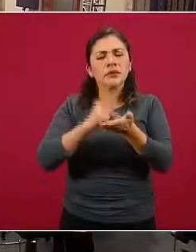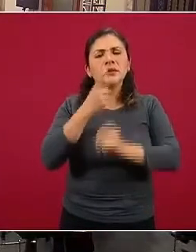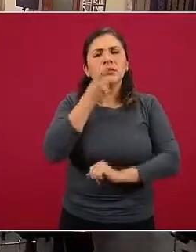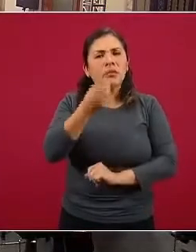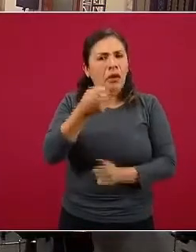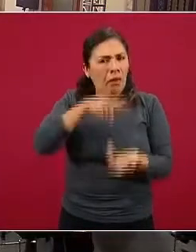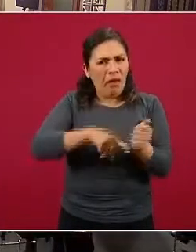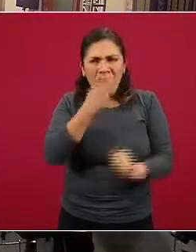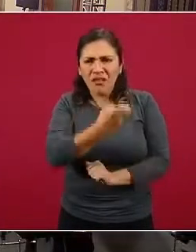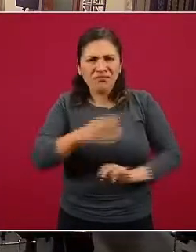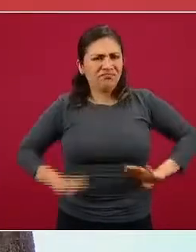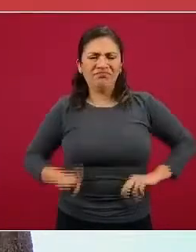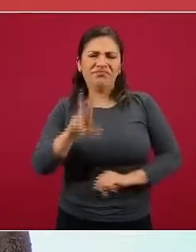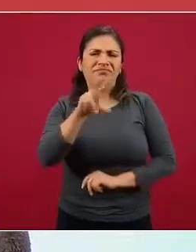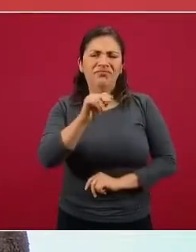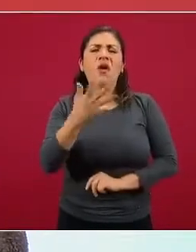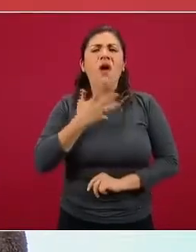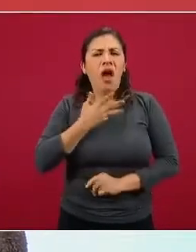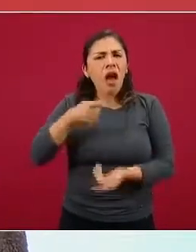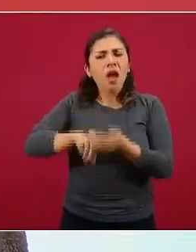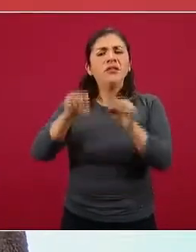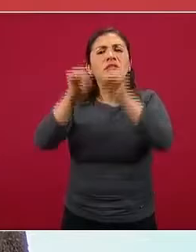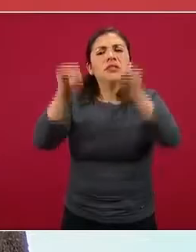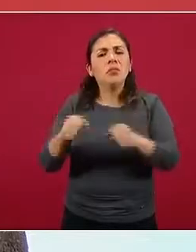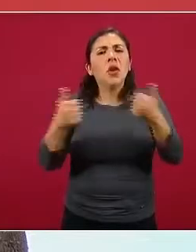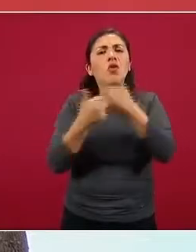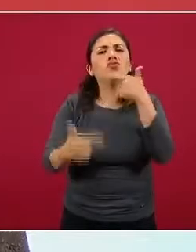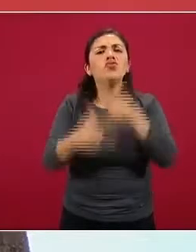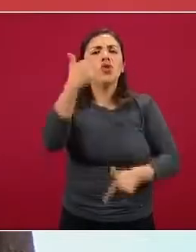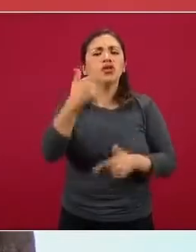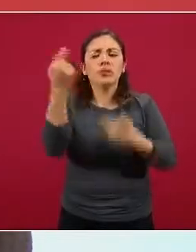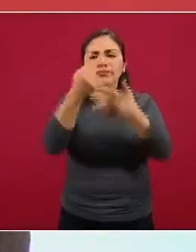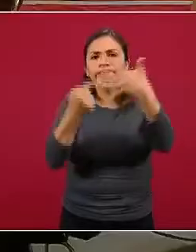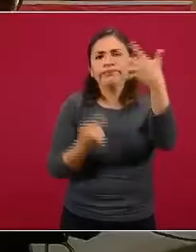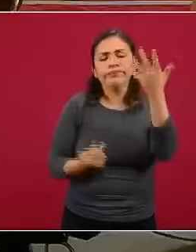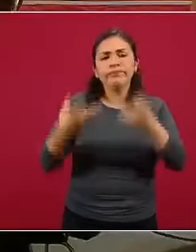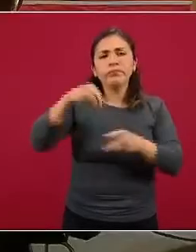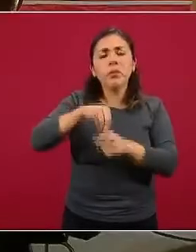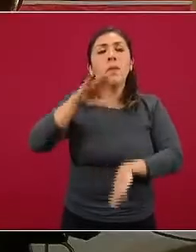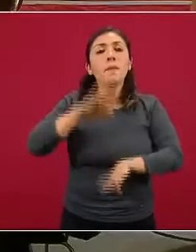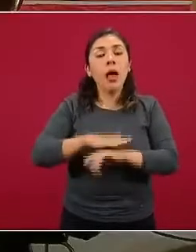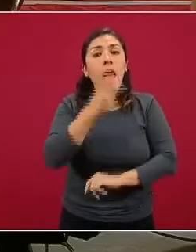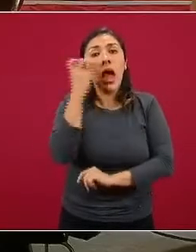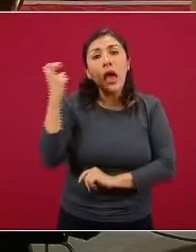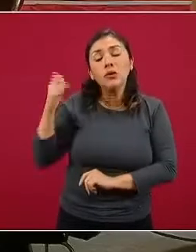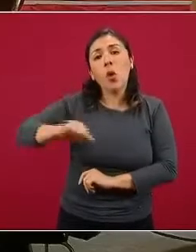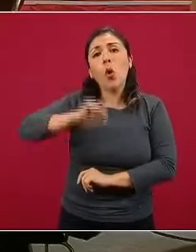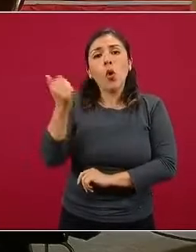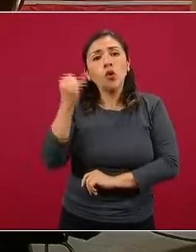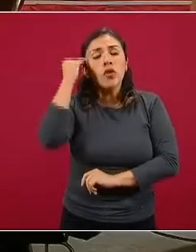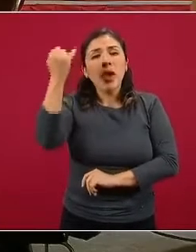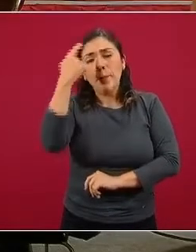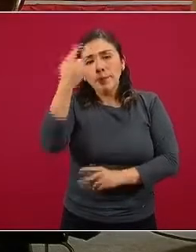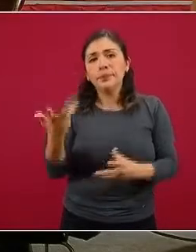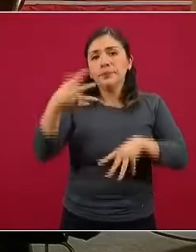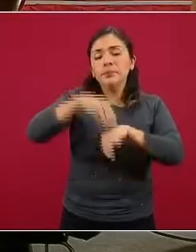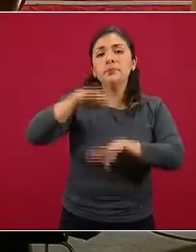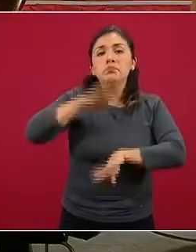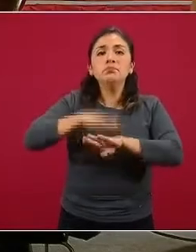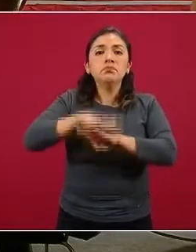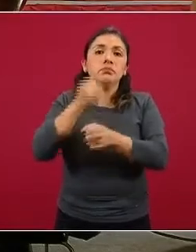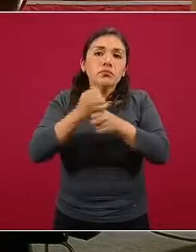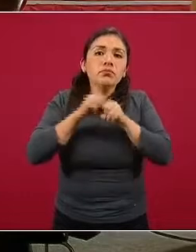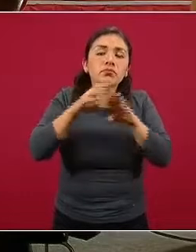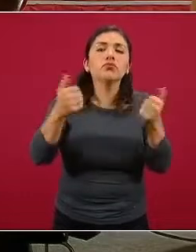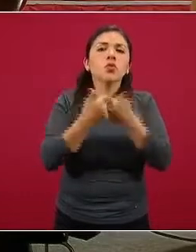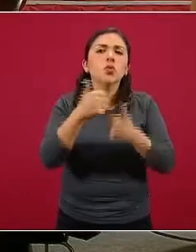integral de información compuesto por 12 elementos constitutivos, más estos otros mecanismos de integración de información